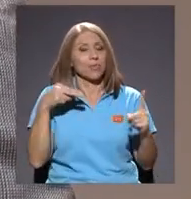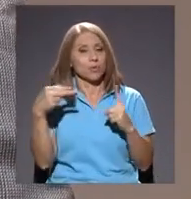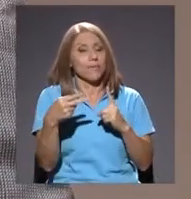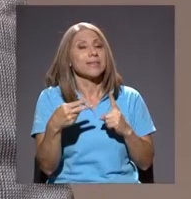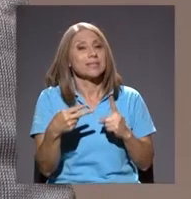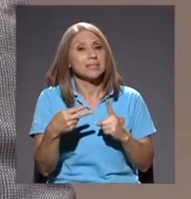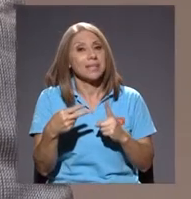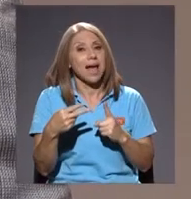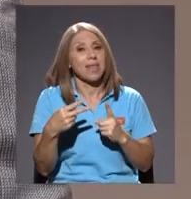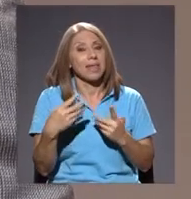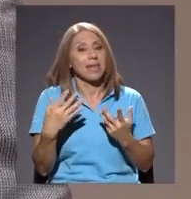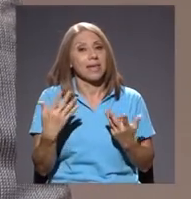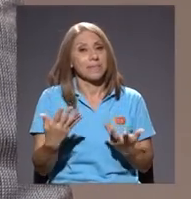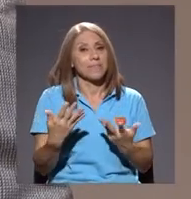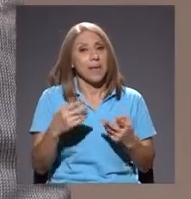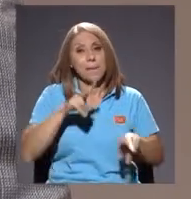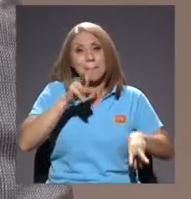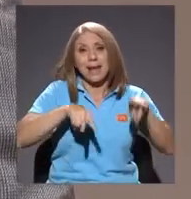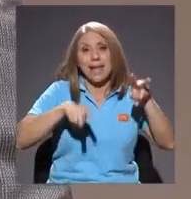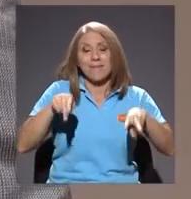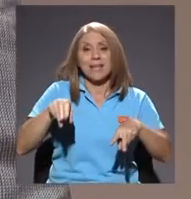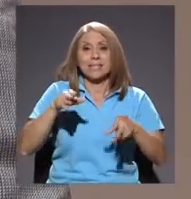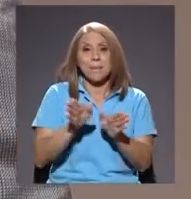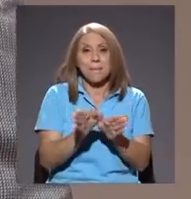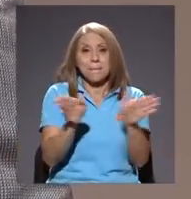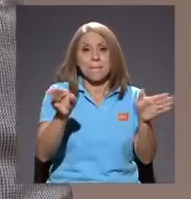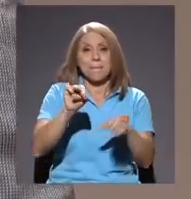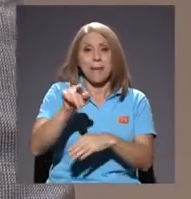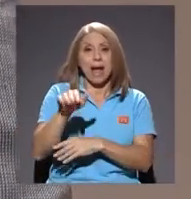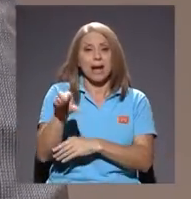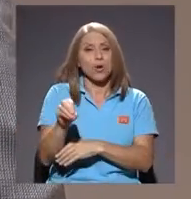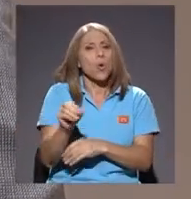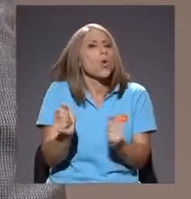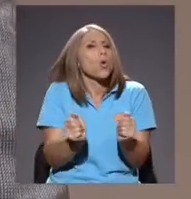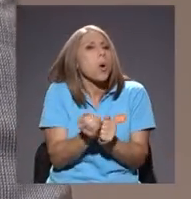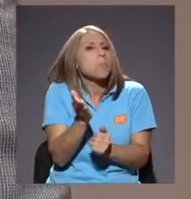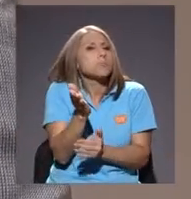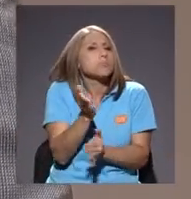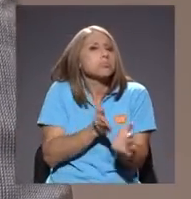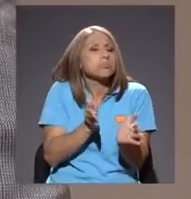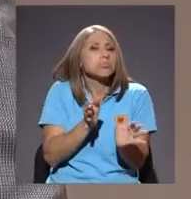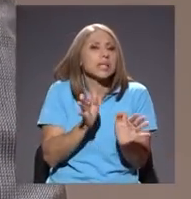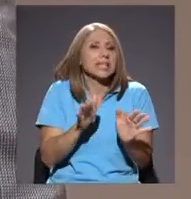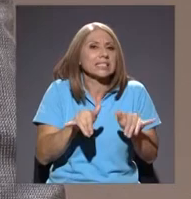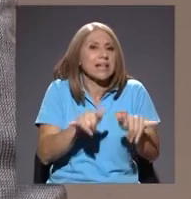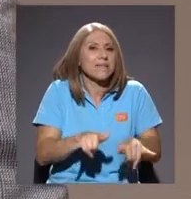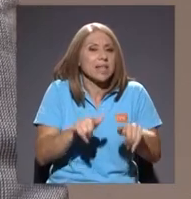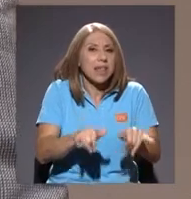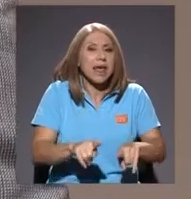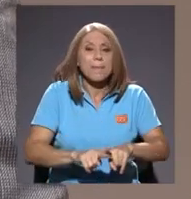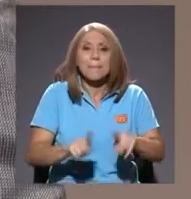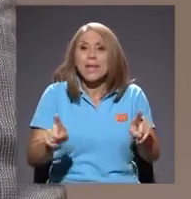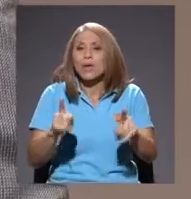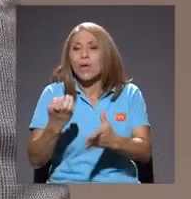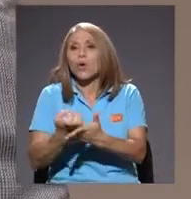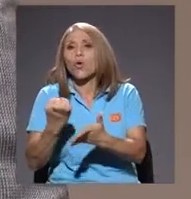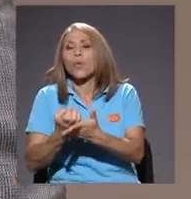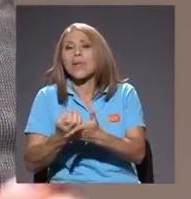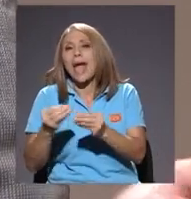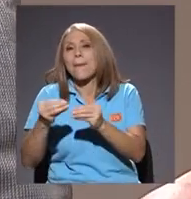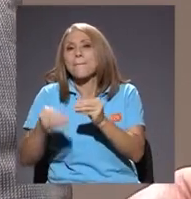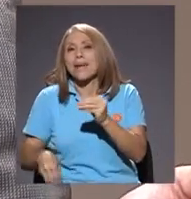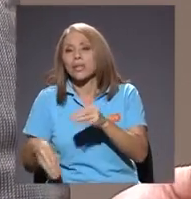este las variables macro con cierta estabilidad pero en una economía mucho menos dinámica que la